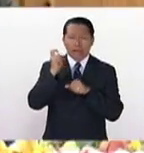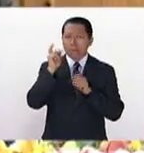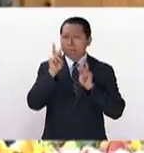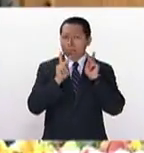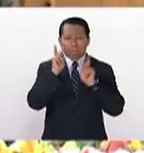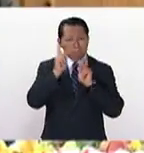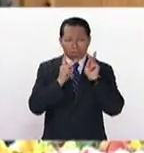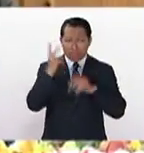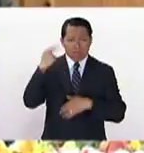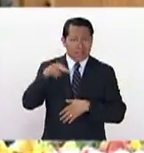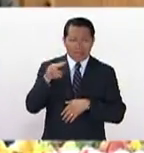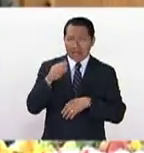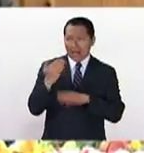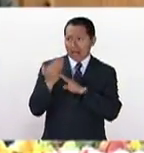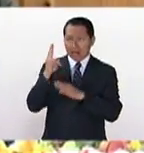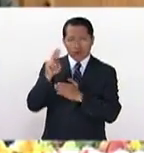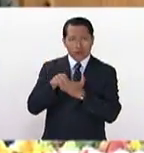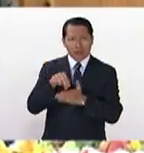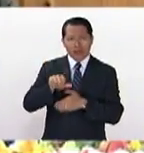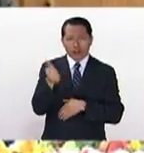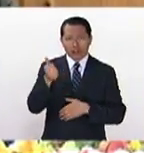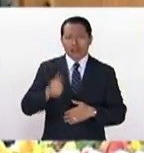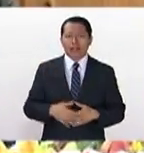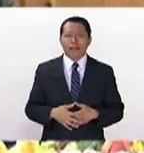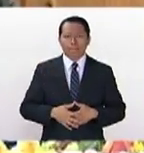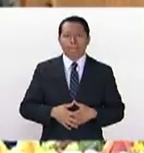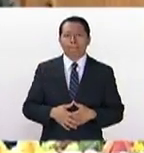desde que asumió el poder en 2011.